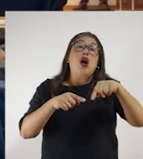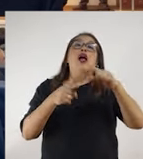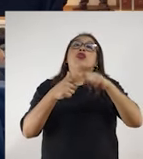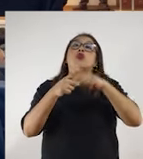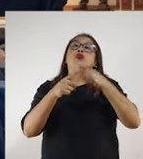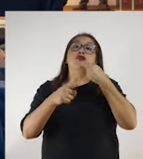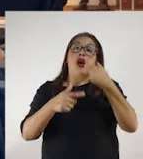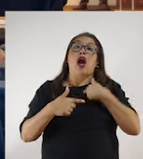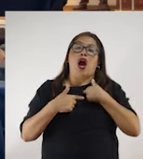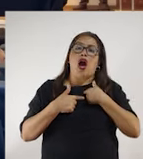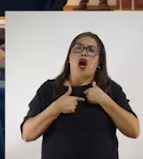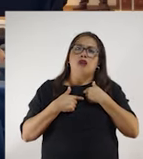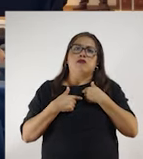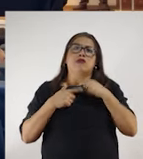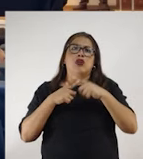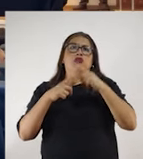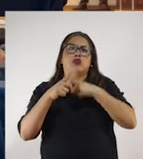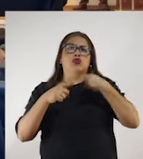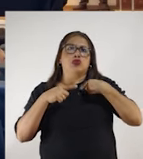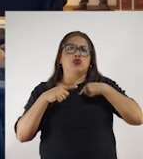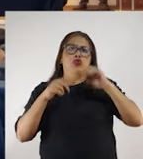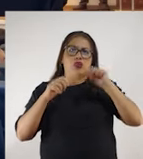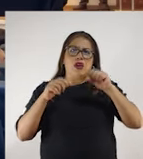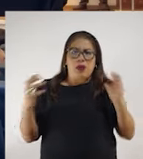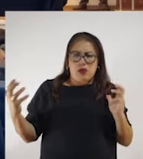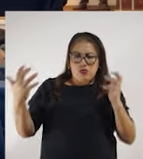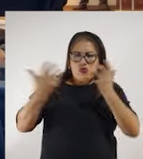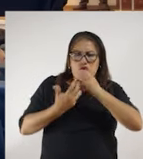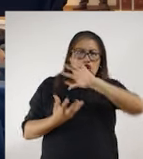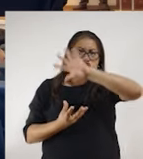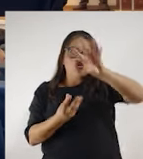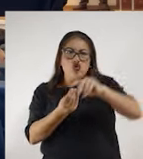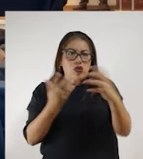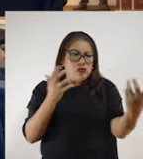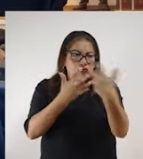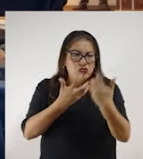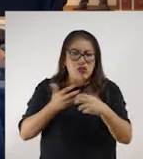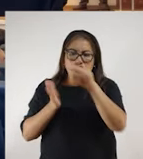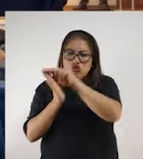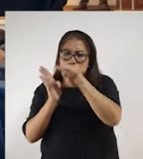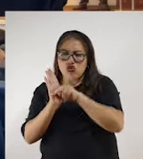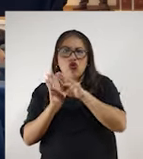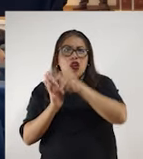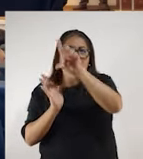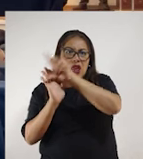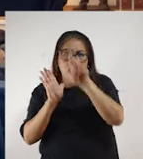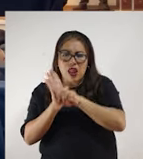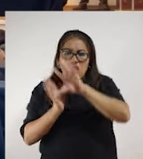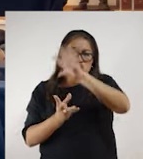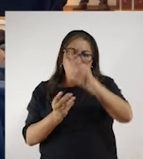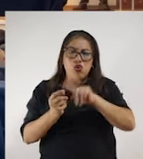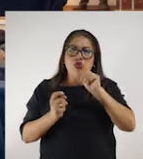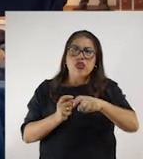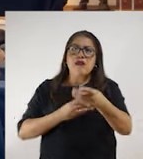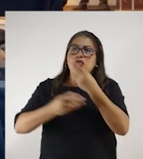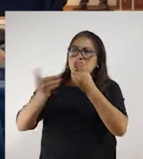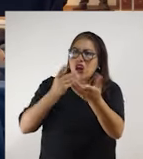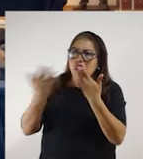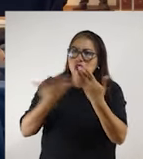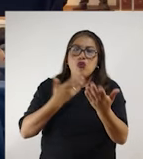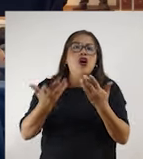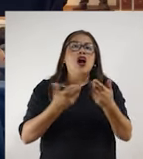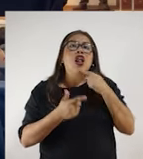que armonizar todas mis normativas, mi legislación, la tengo que hacer dialogar con